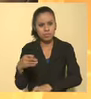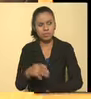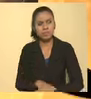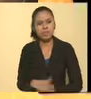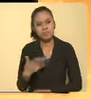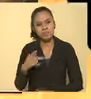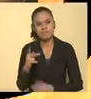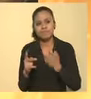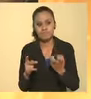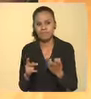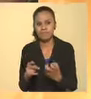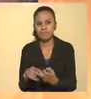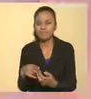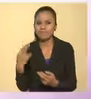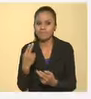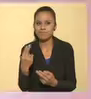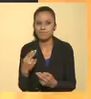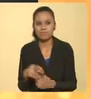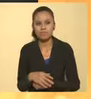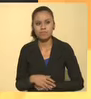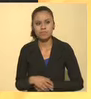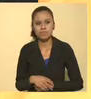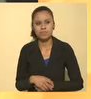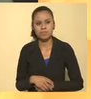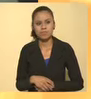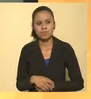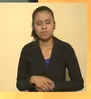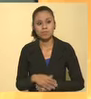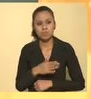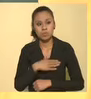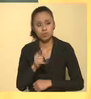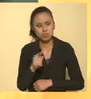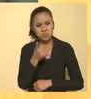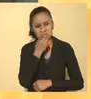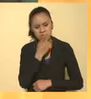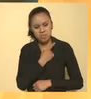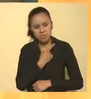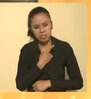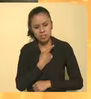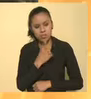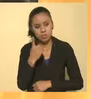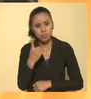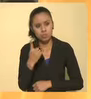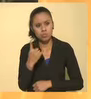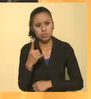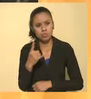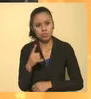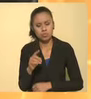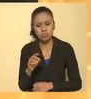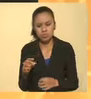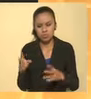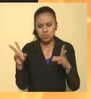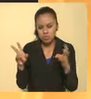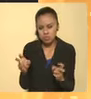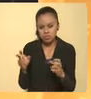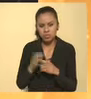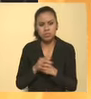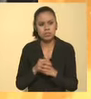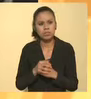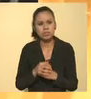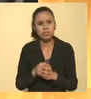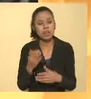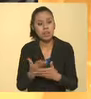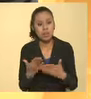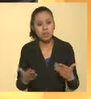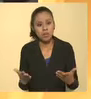hay que ser buenos anfitriones. Eso sí. Y bueno, me platicabas que uno de los grandes temas y tendencias es que hoy